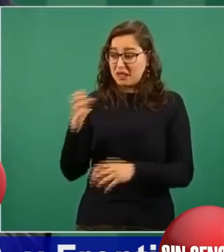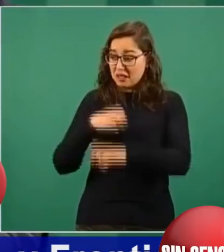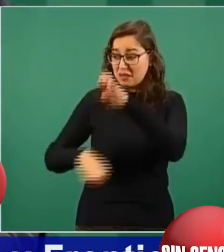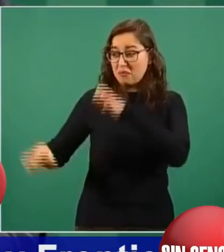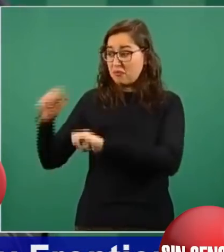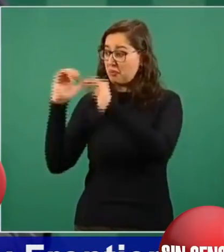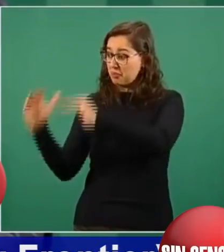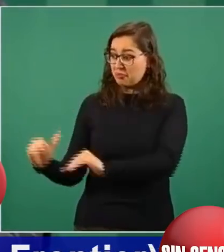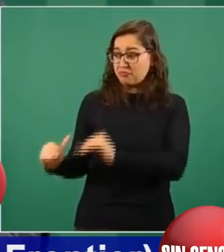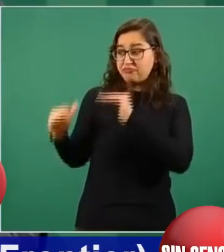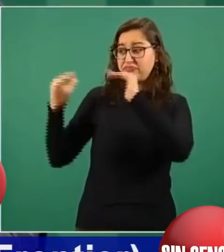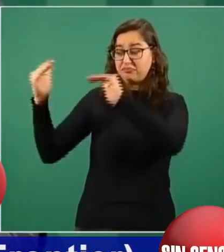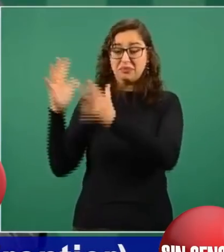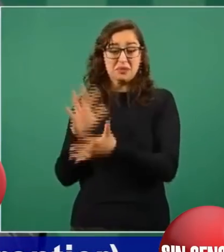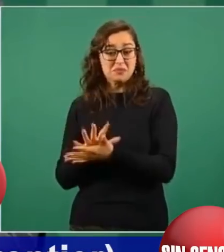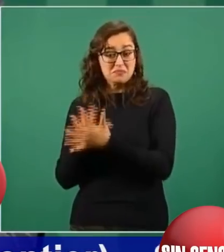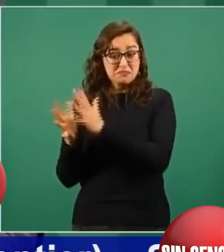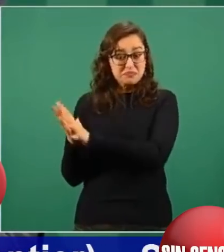Sí,